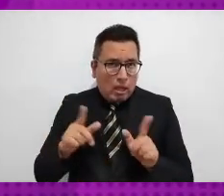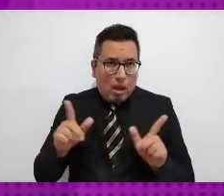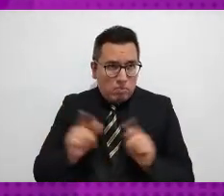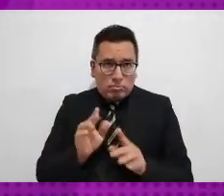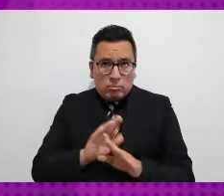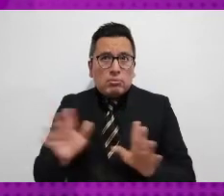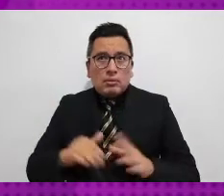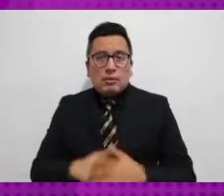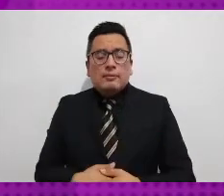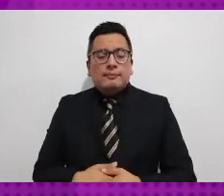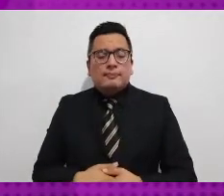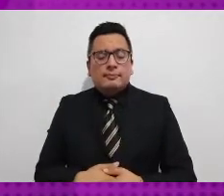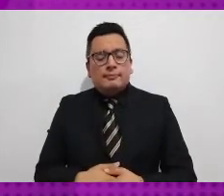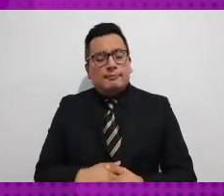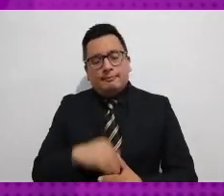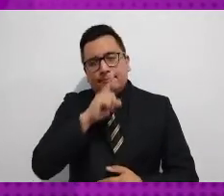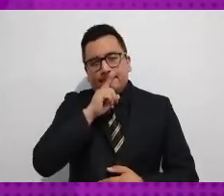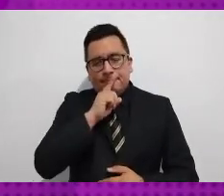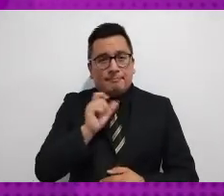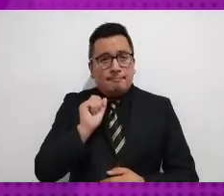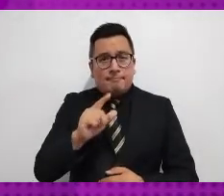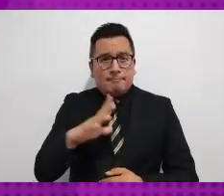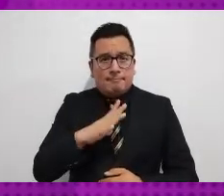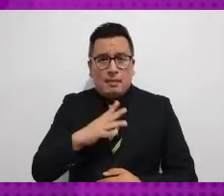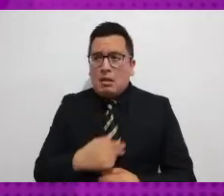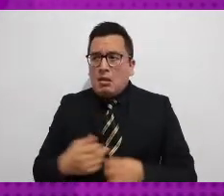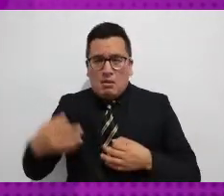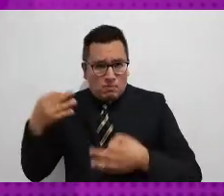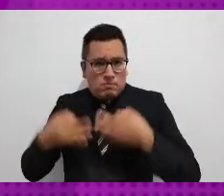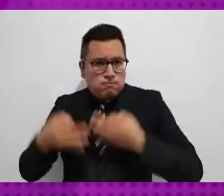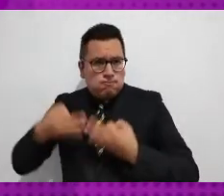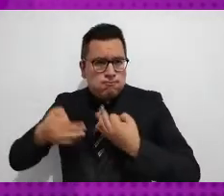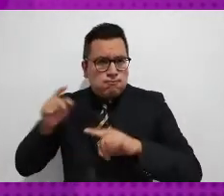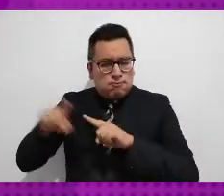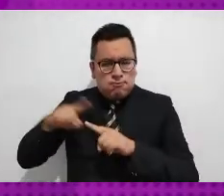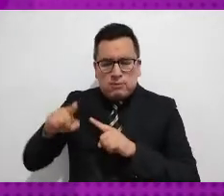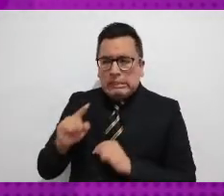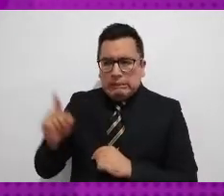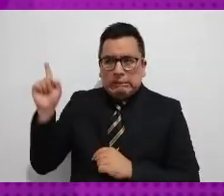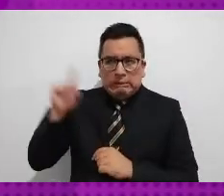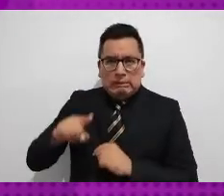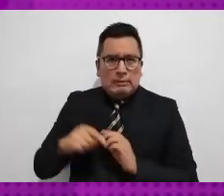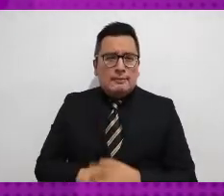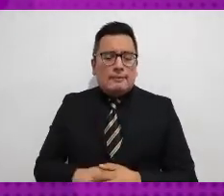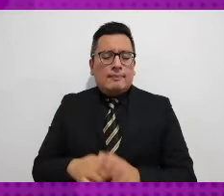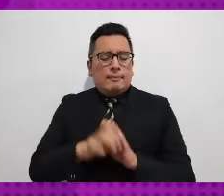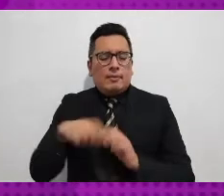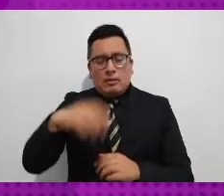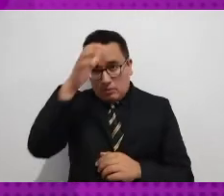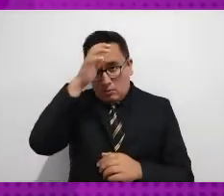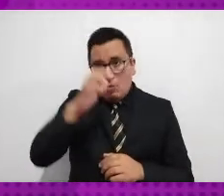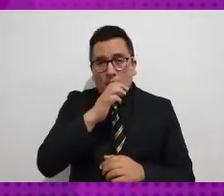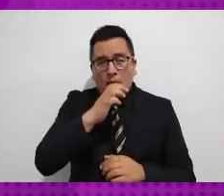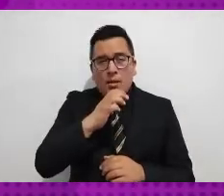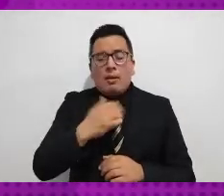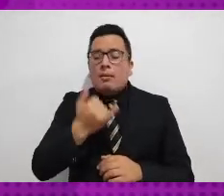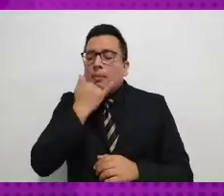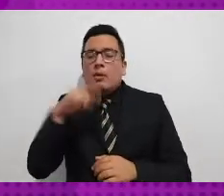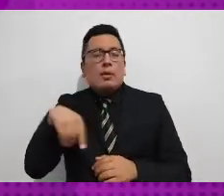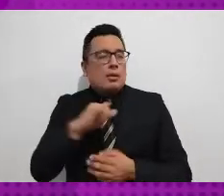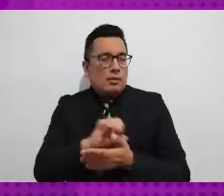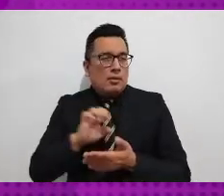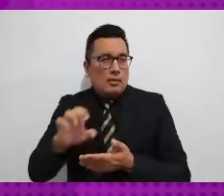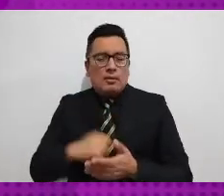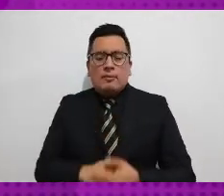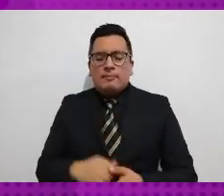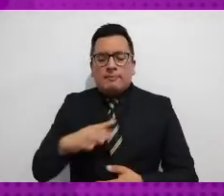tratados internacionales, sino también que hay sentencias que ya han tenido un criterio. De hecho, el Estado de Coahuila, el Instituto Electoral de Coahuila ya